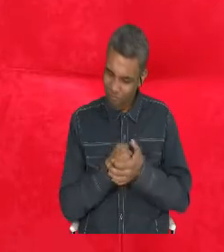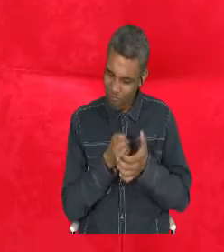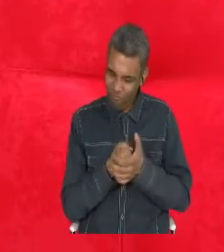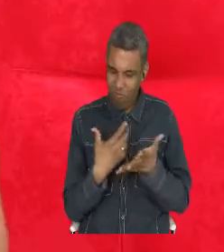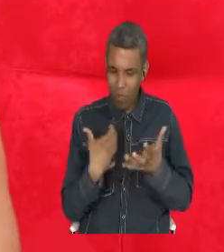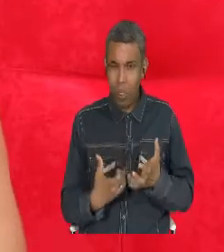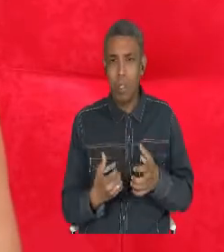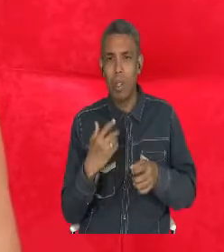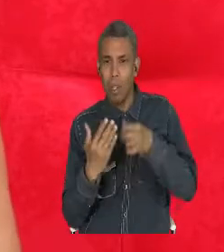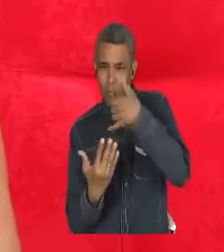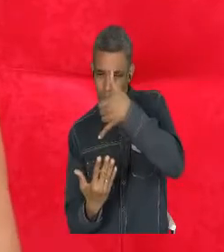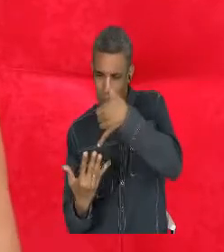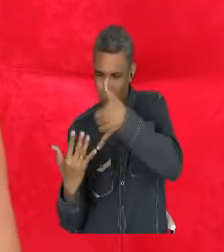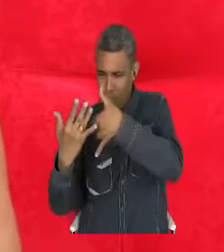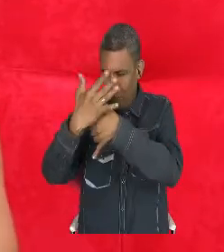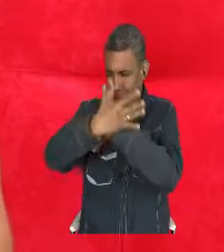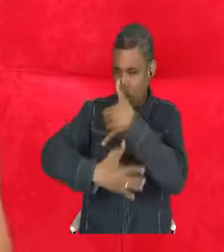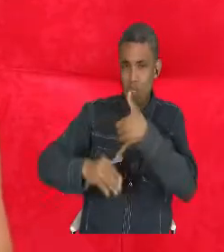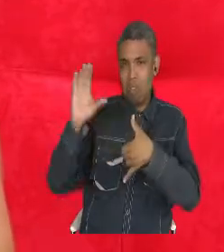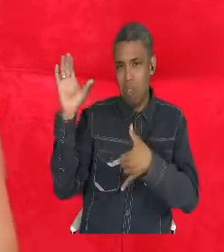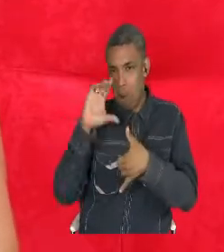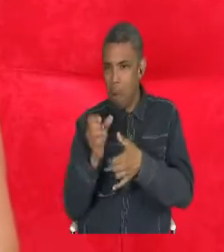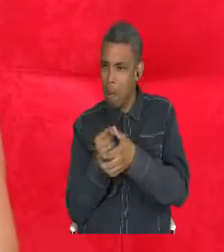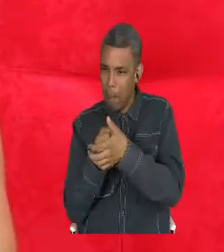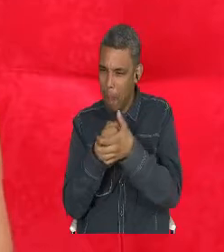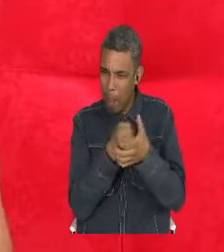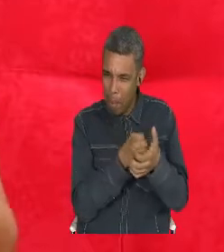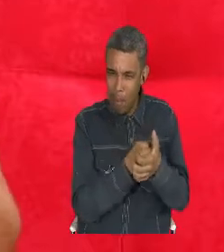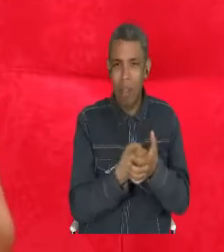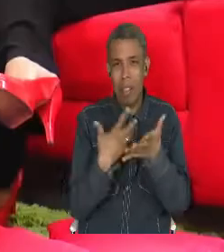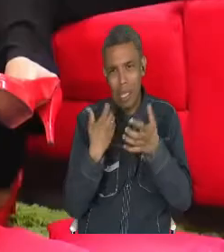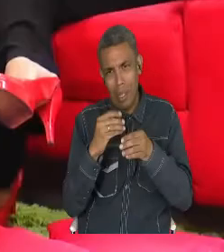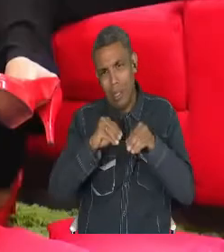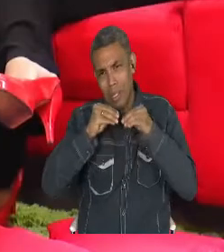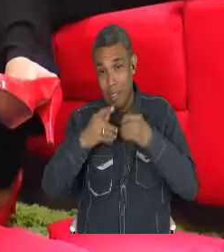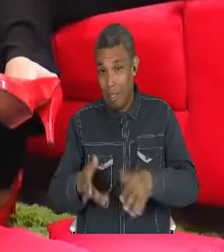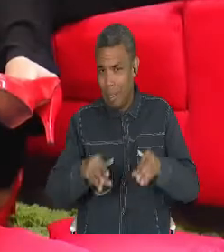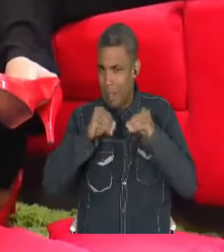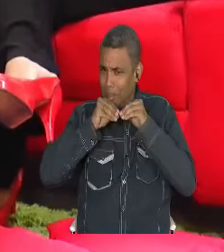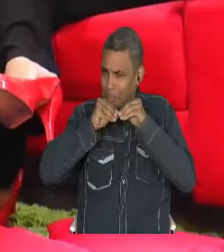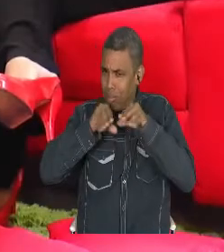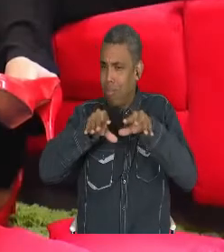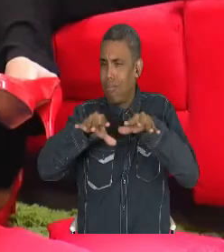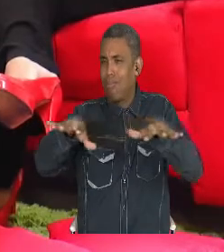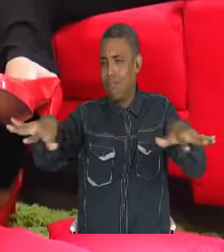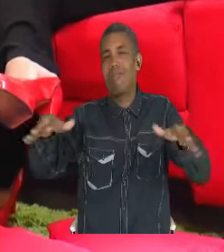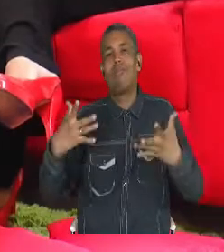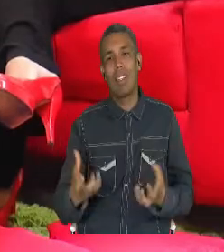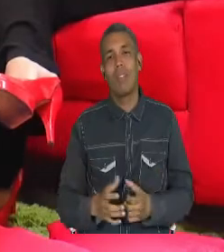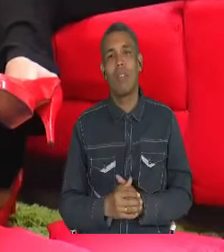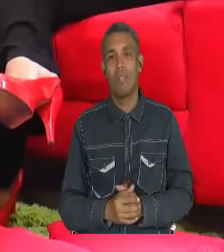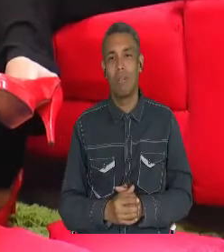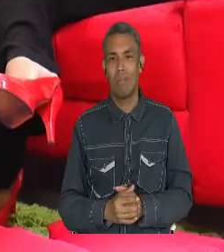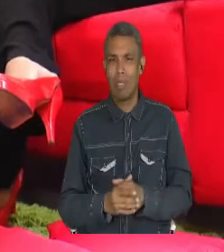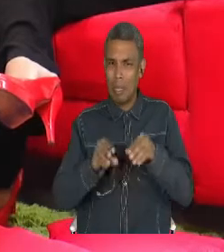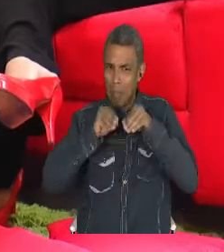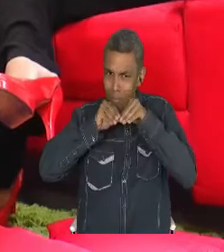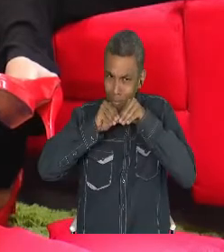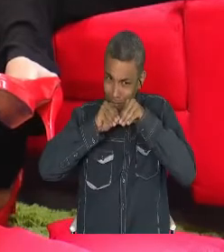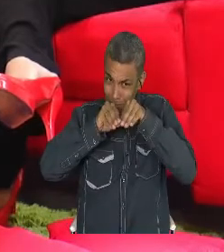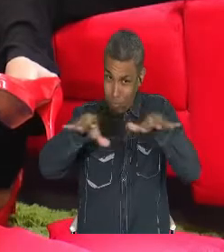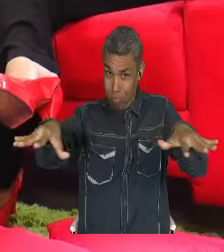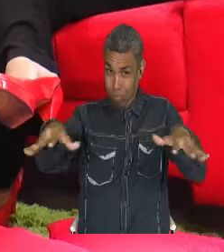a todo Colombia con este tema, a todo Colombia, y sobre todo, como tú lo dices, Kiara, este género no es fácil, y de